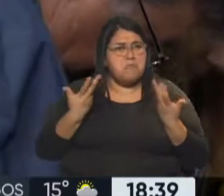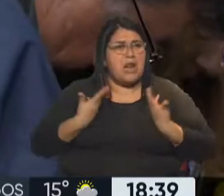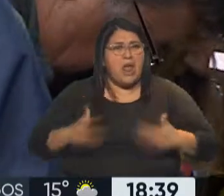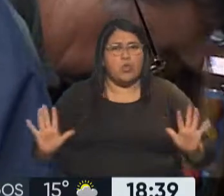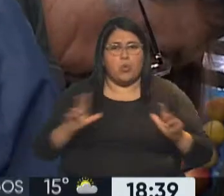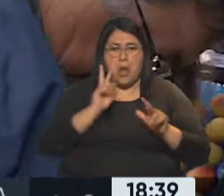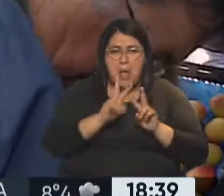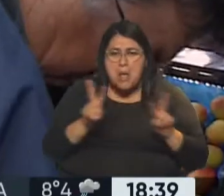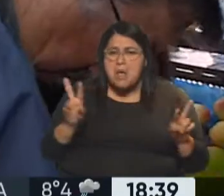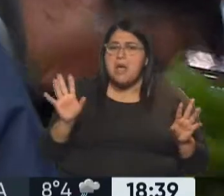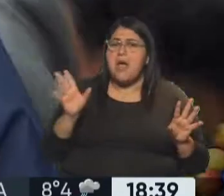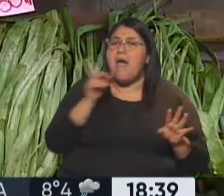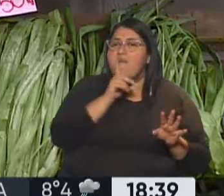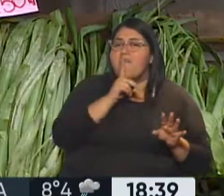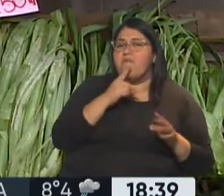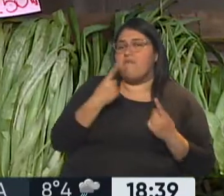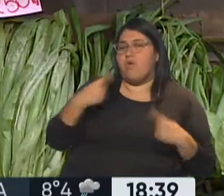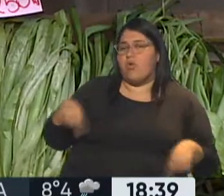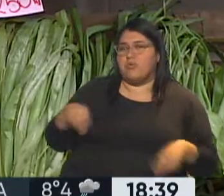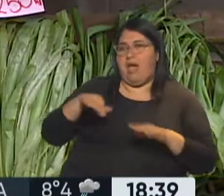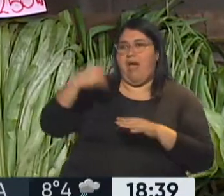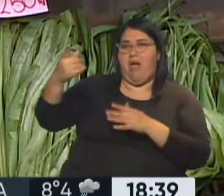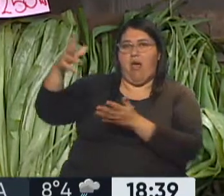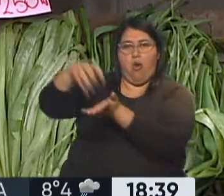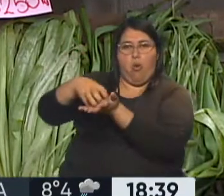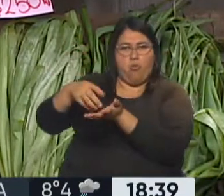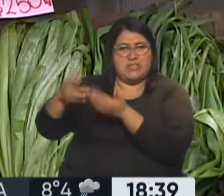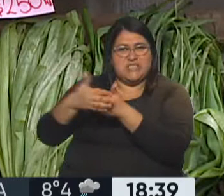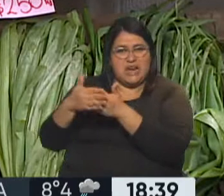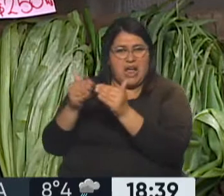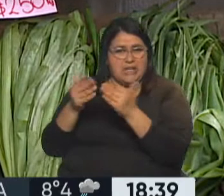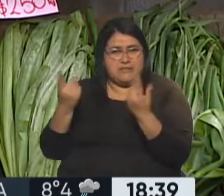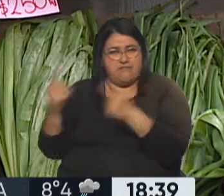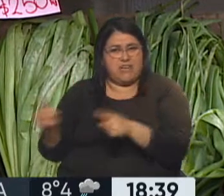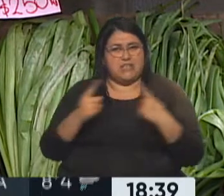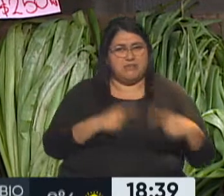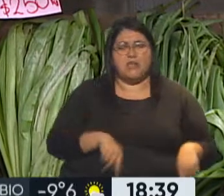es una verdulería. ¿Y qué está buscando usted, precio o calidad de producto?